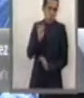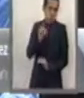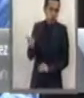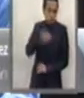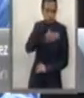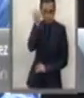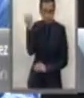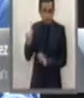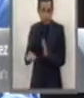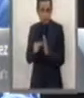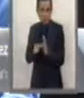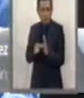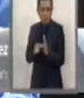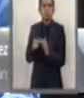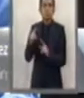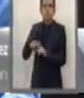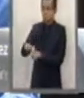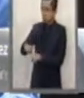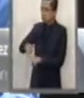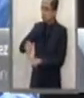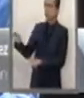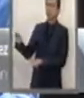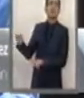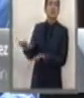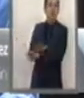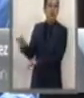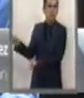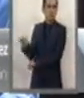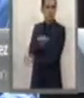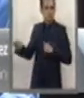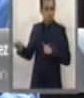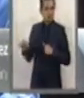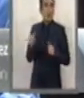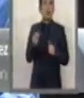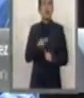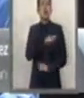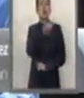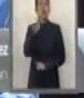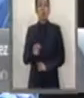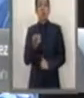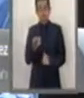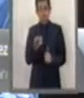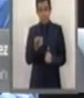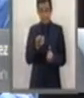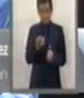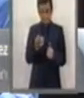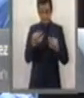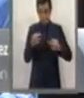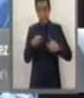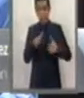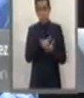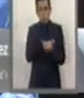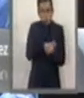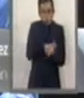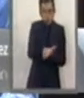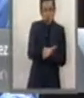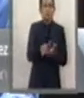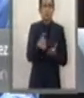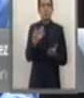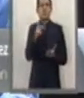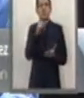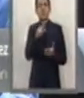hará otra a su ruego, y el documento se imprimirá en el mismo la huella